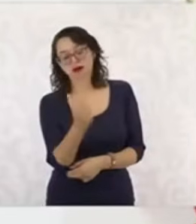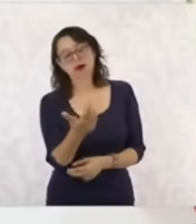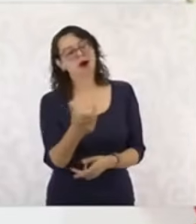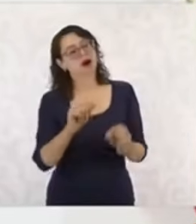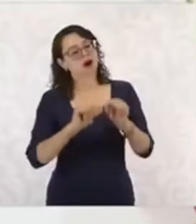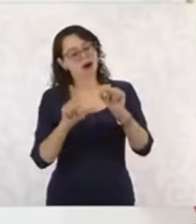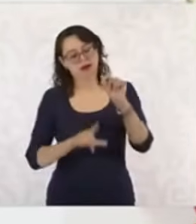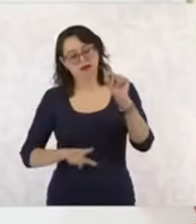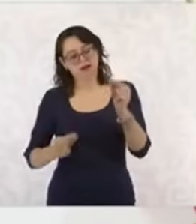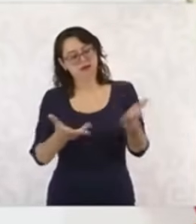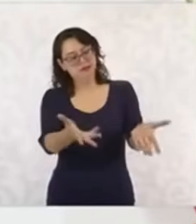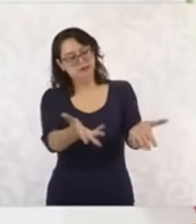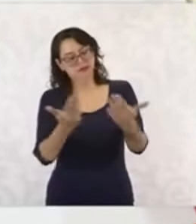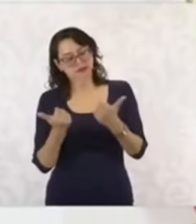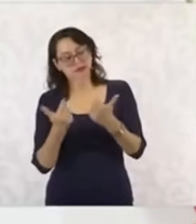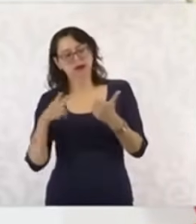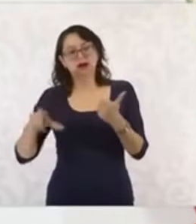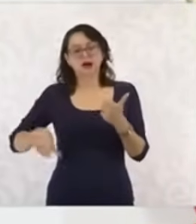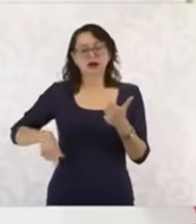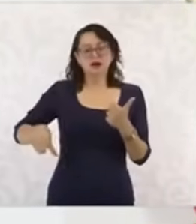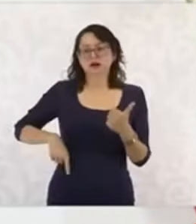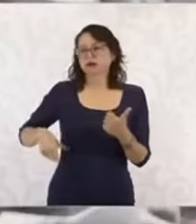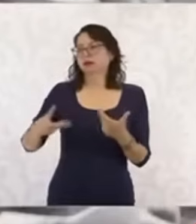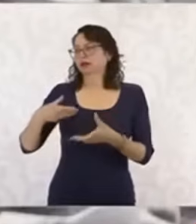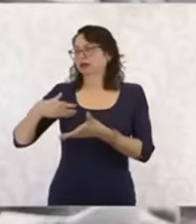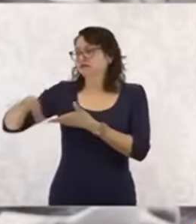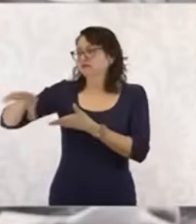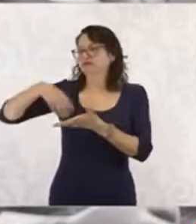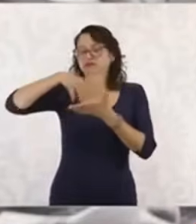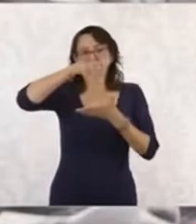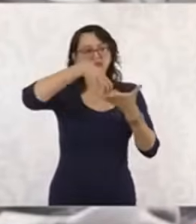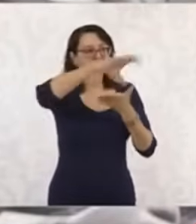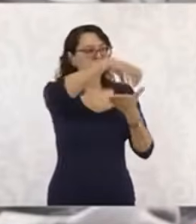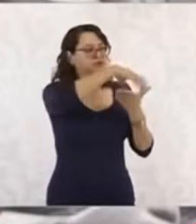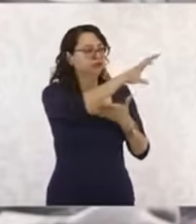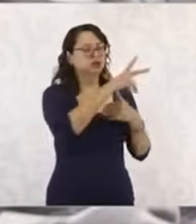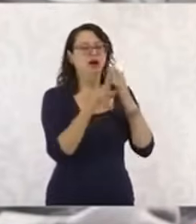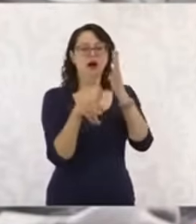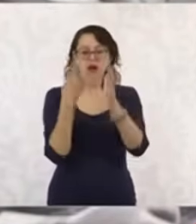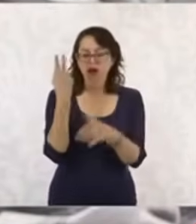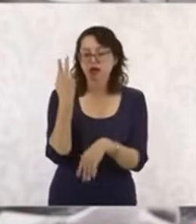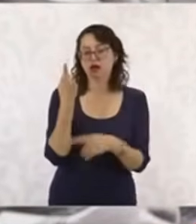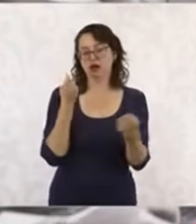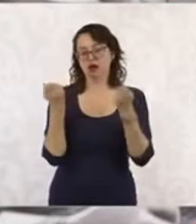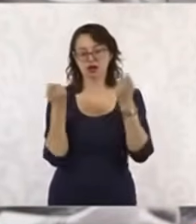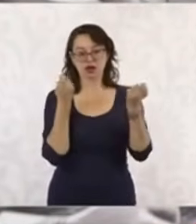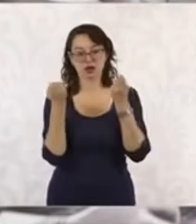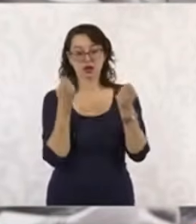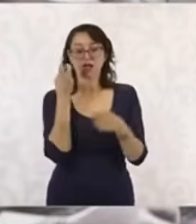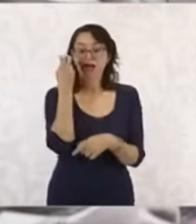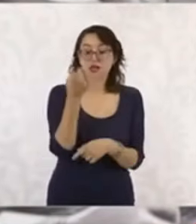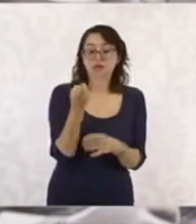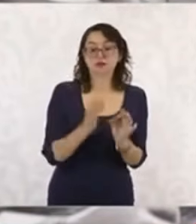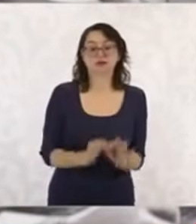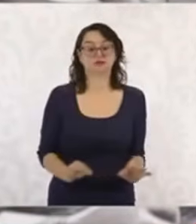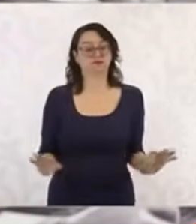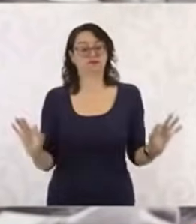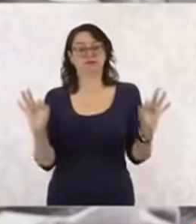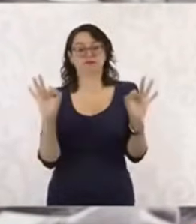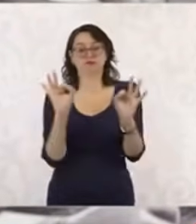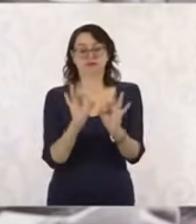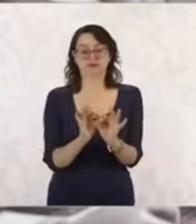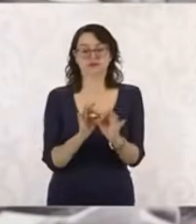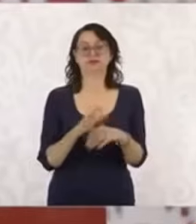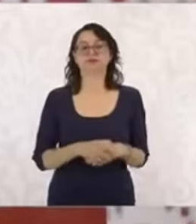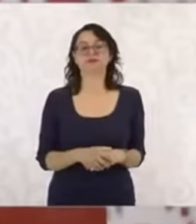para que sea la nación la que determine la viabilidad de otorgar estos títulos. Entonces, ese es un elemento muy importante.